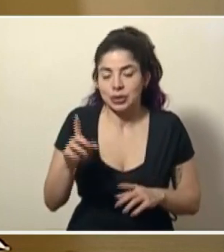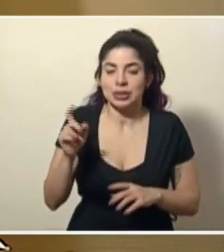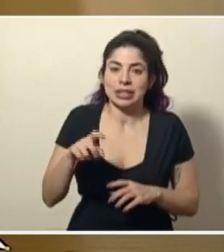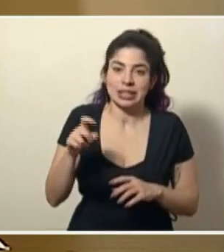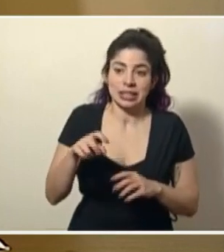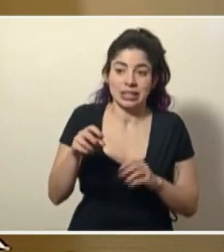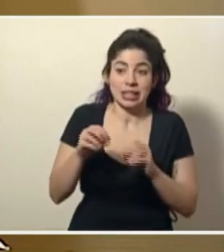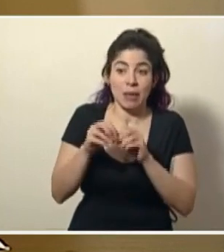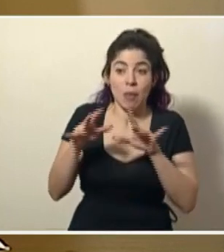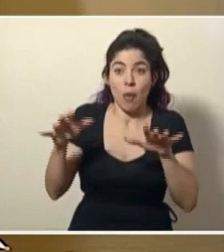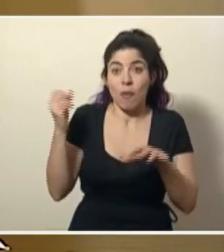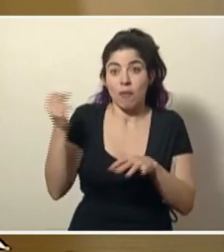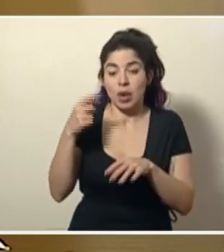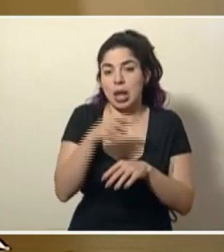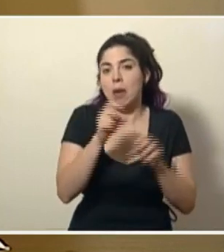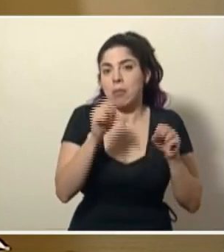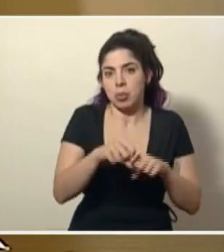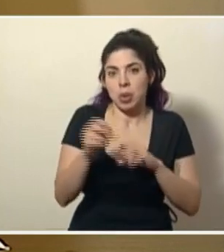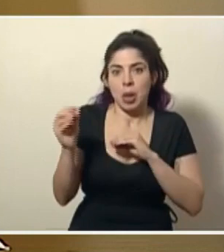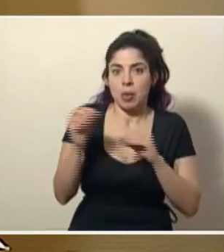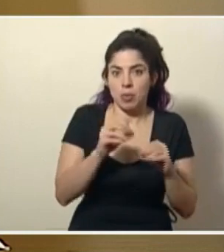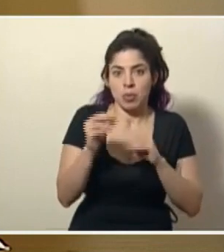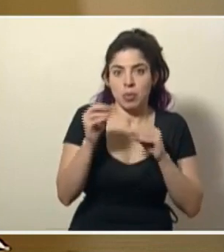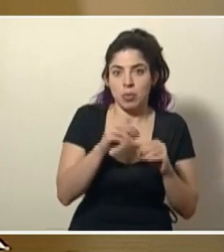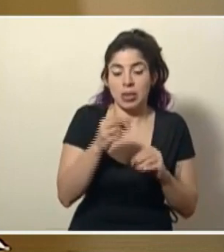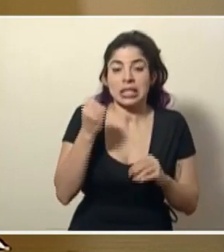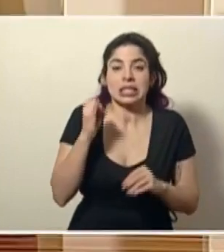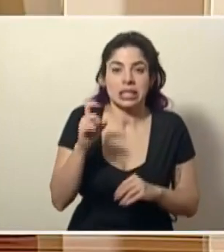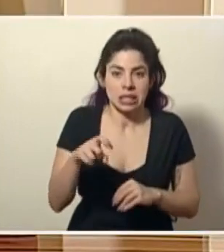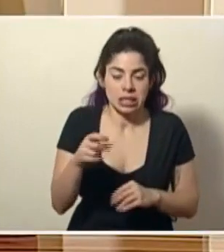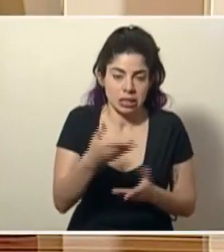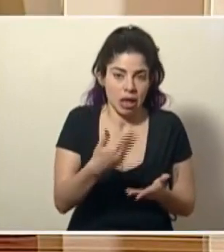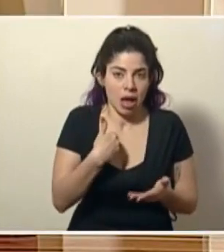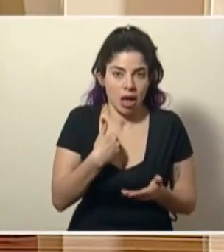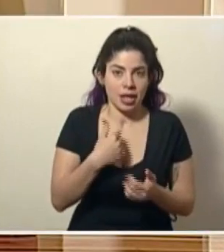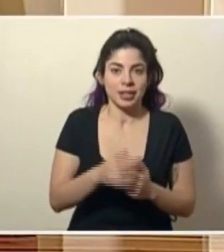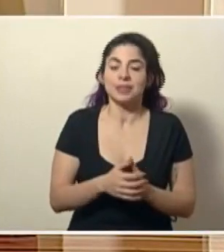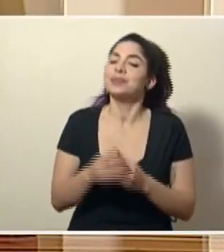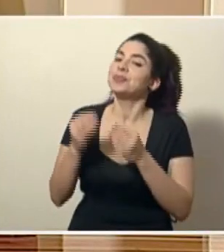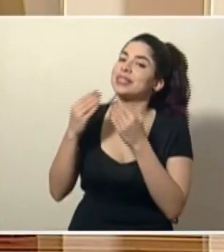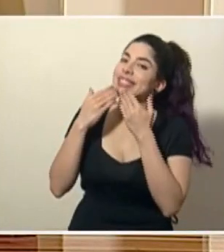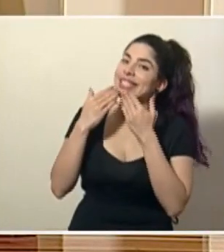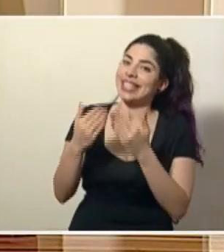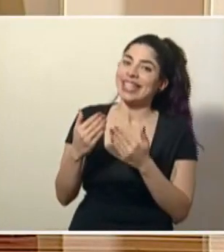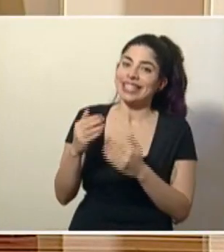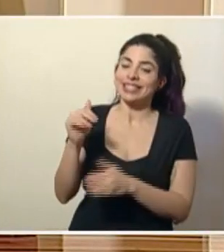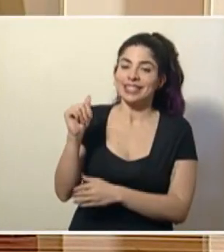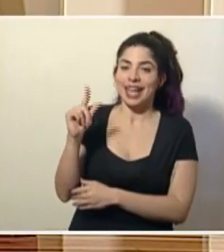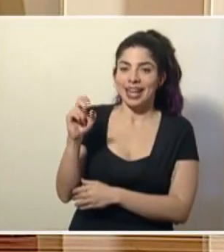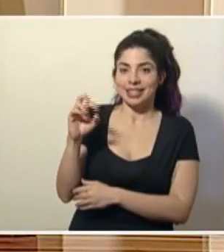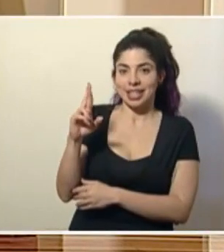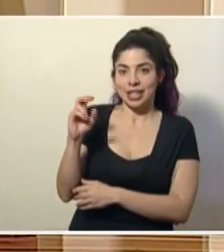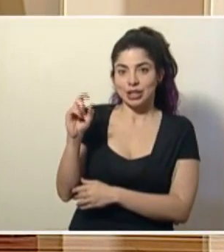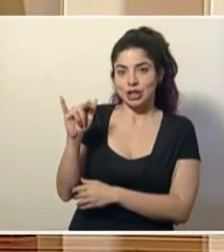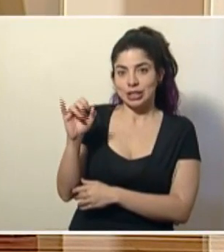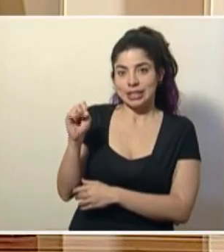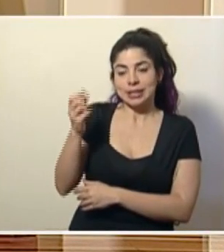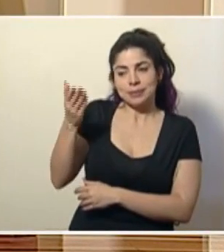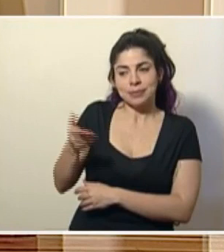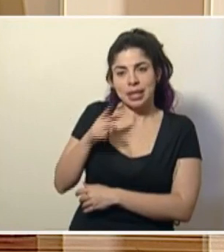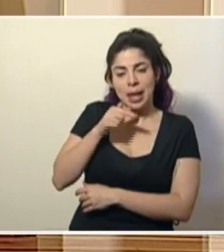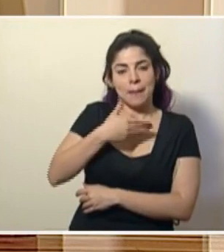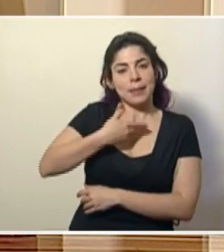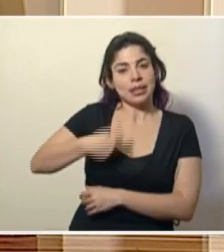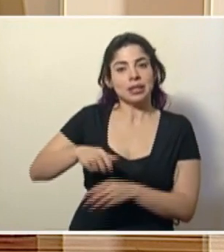situación de brote extraordinario y que así sea requerido. Muchas gracias a don Alexander Solís, presidente